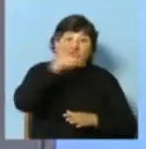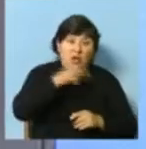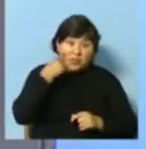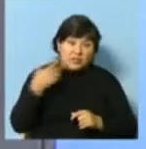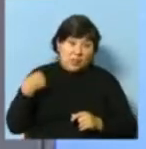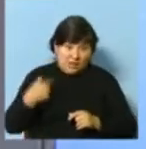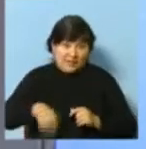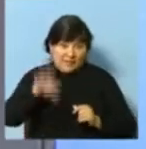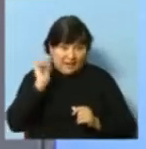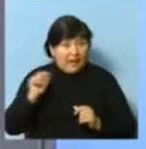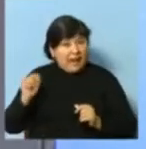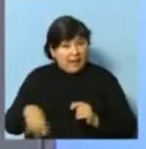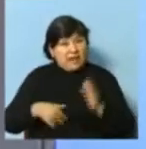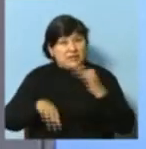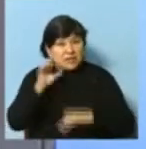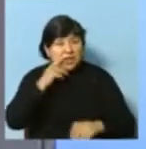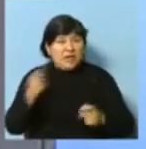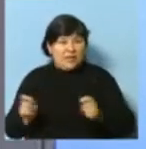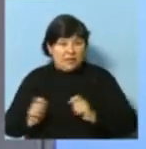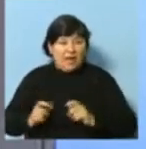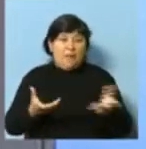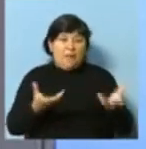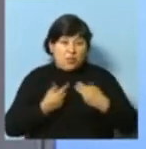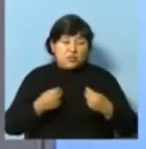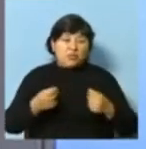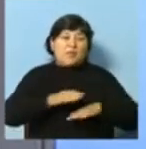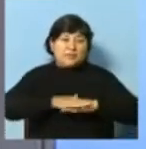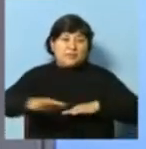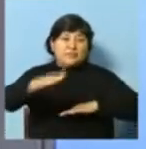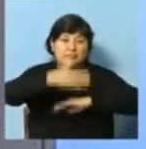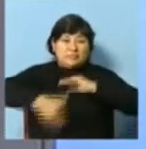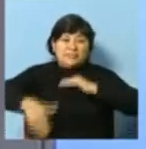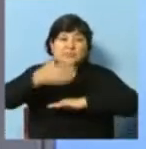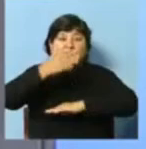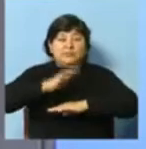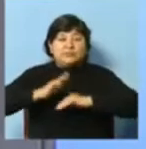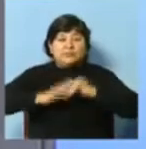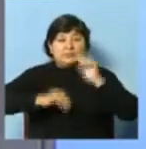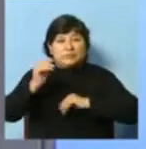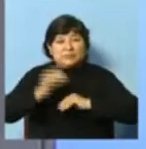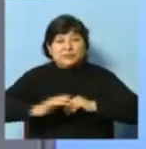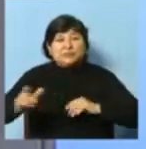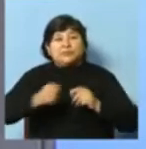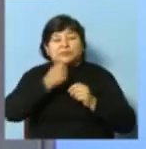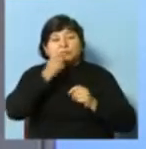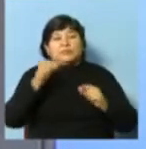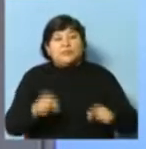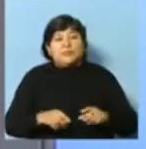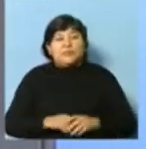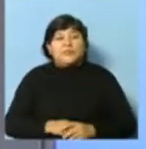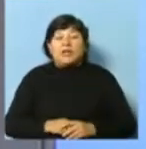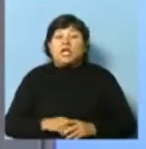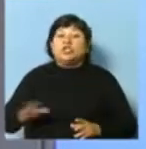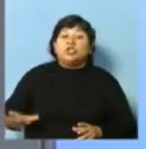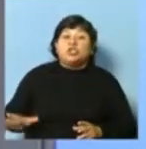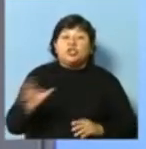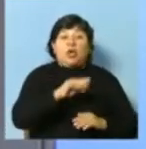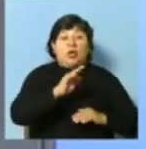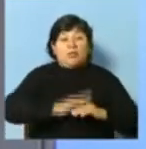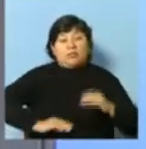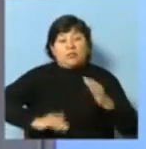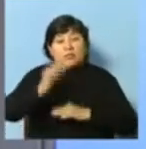pavimentos digamos que no todos los pavimentos pueden ser en el negro que a tener muy rápido dinámico para